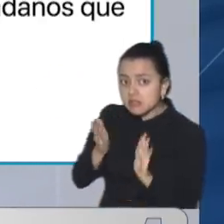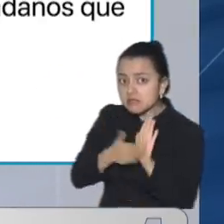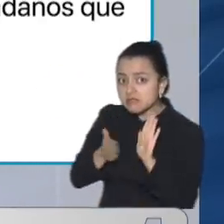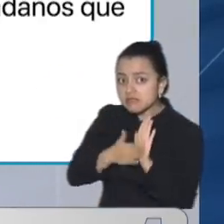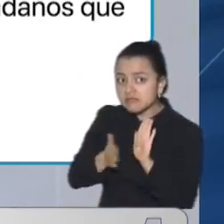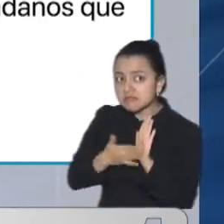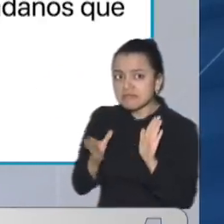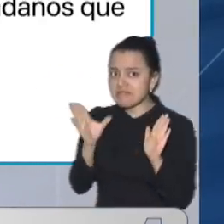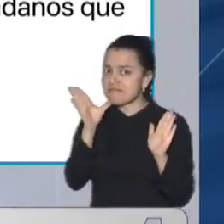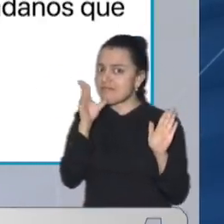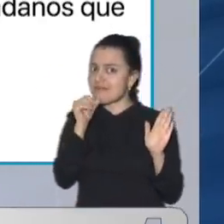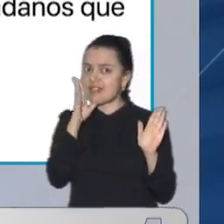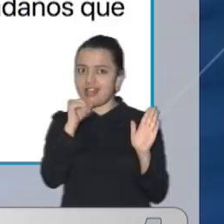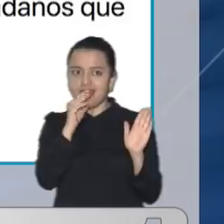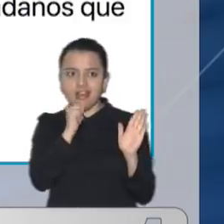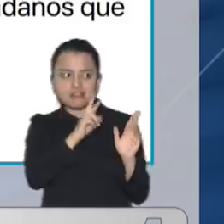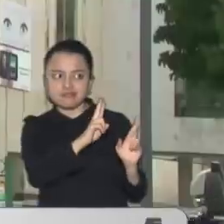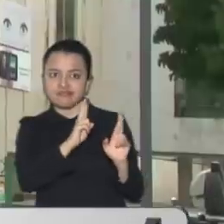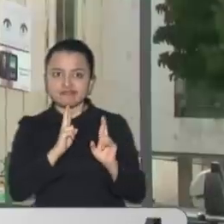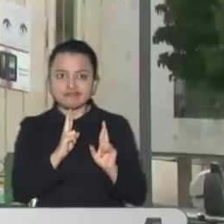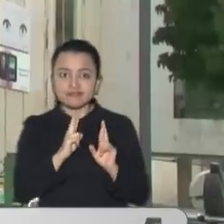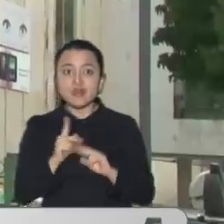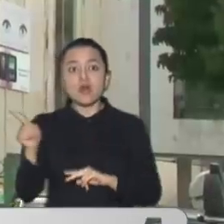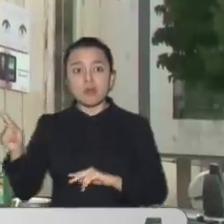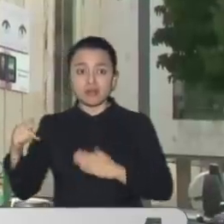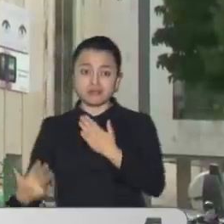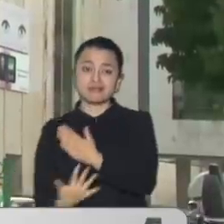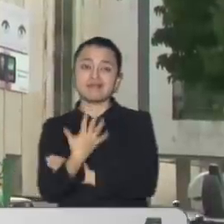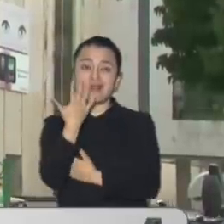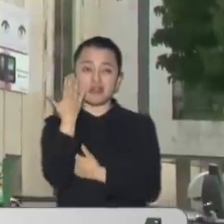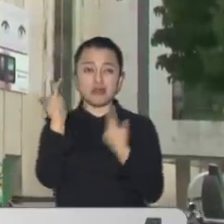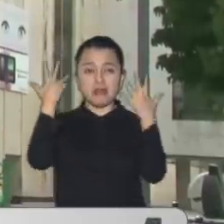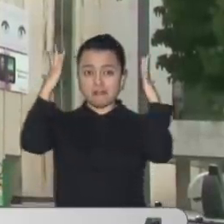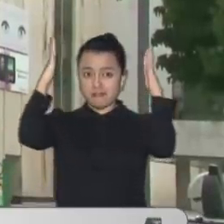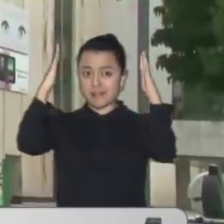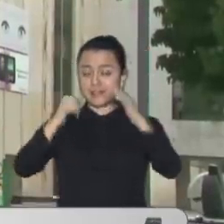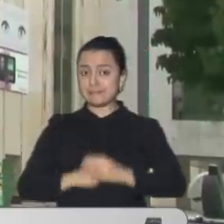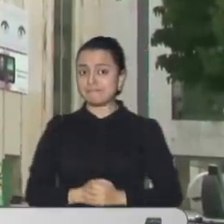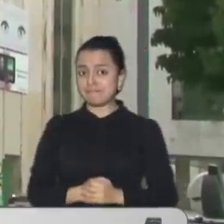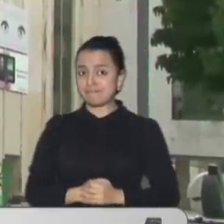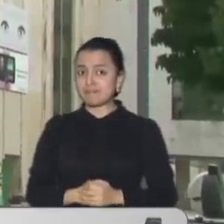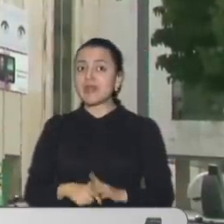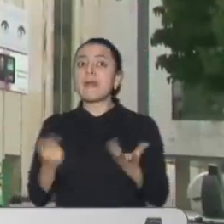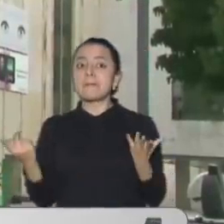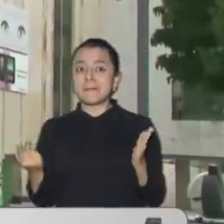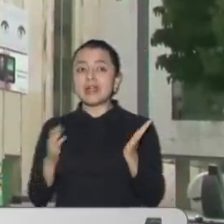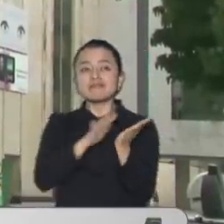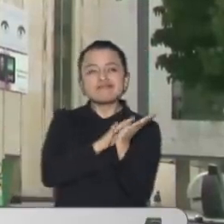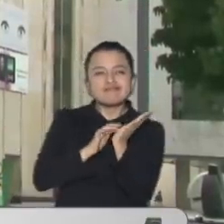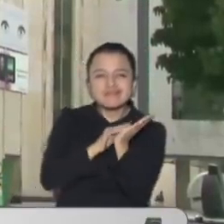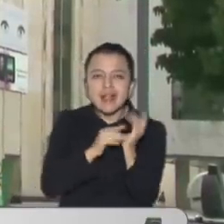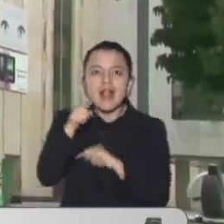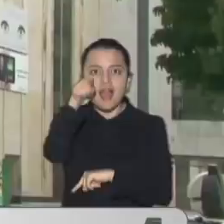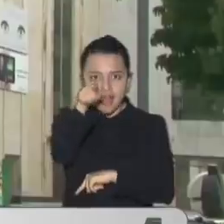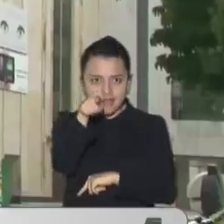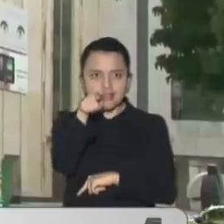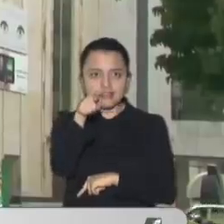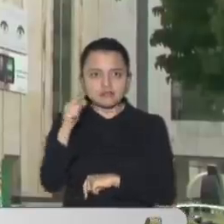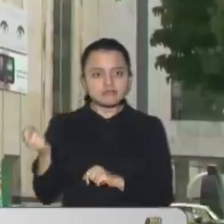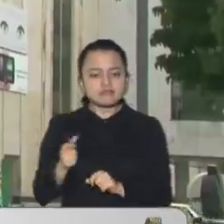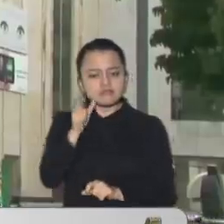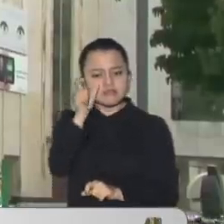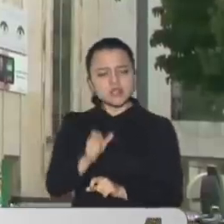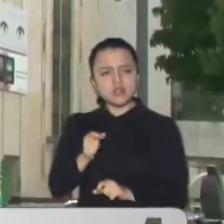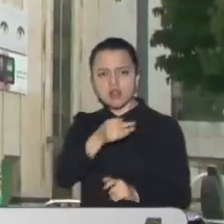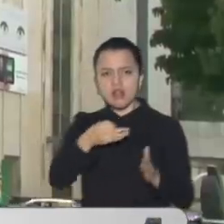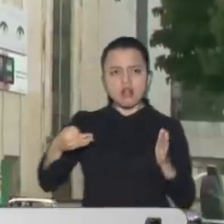seca en la discoteca, que estuvo abierta hasta altas horas de la madrugada. Entre tanto, ante la registraduría, un grupo de ciudadanos inscribió